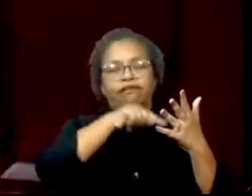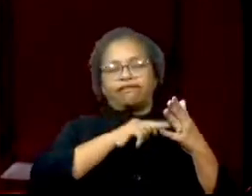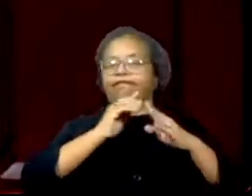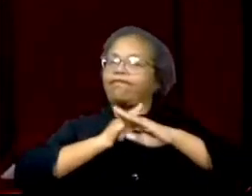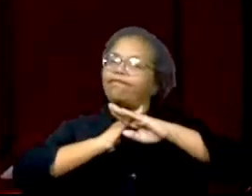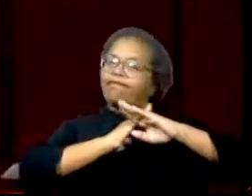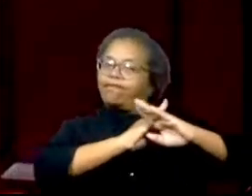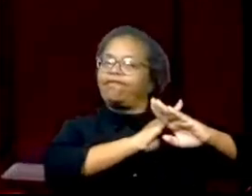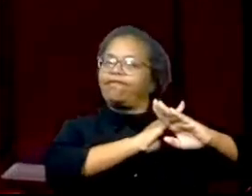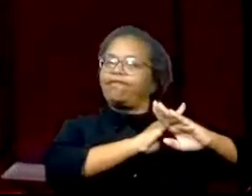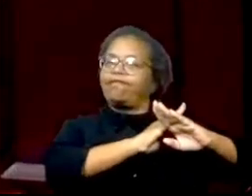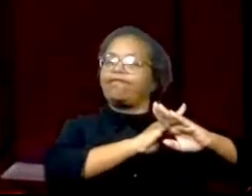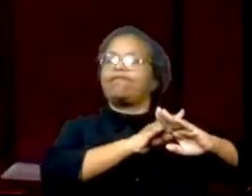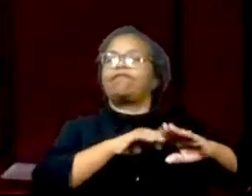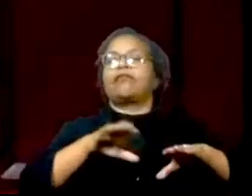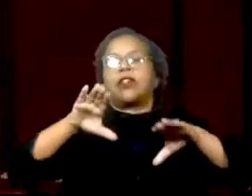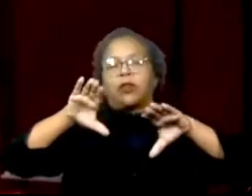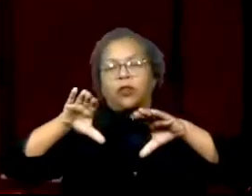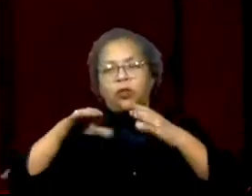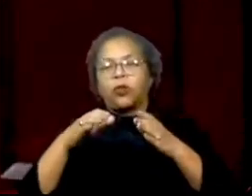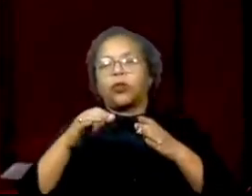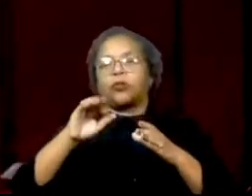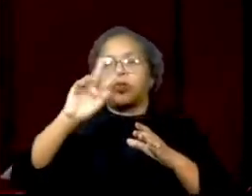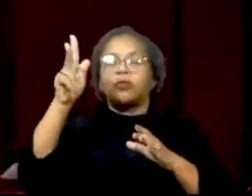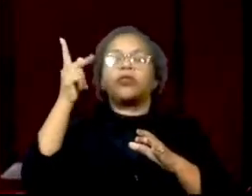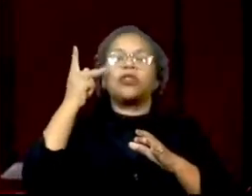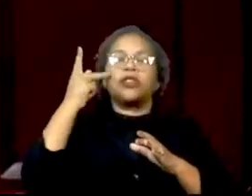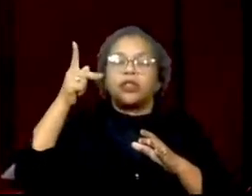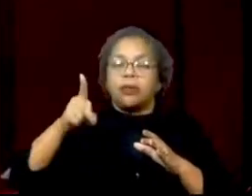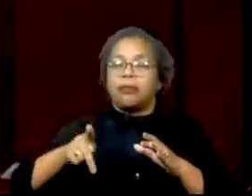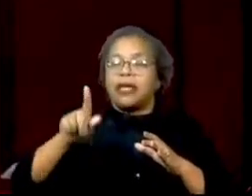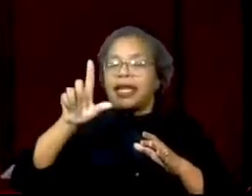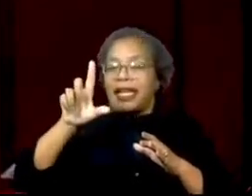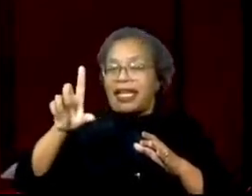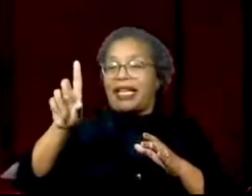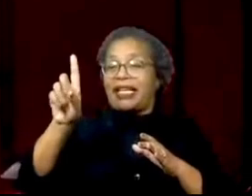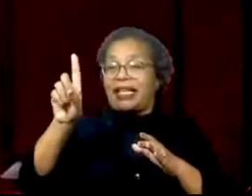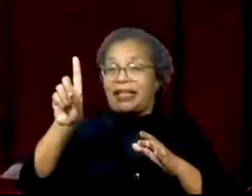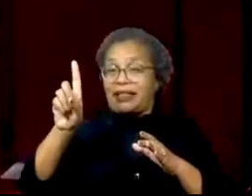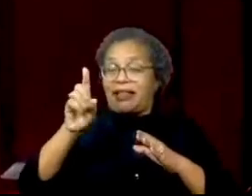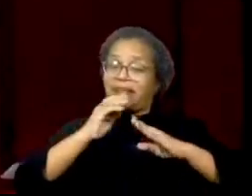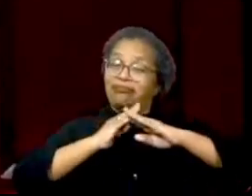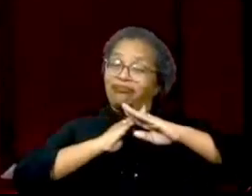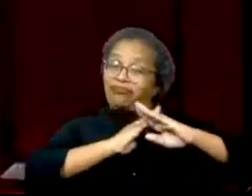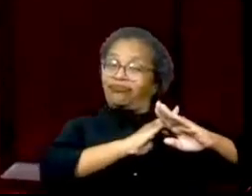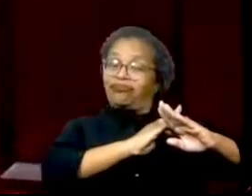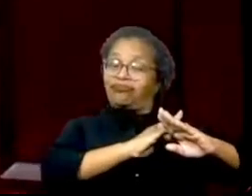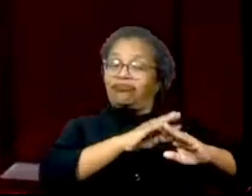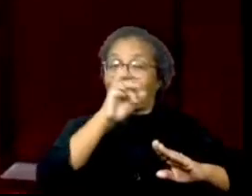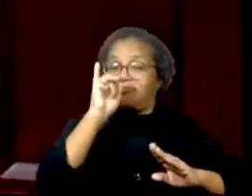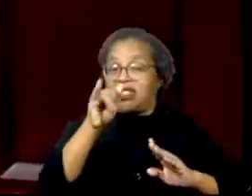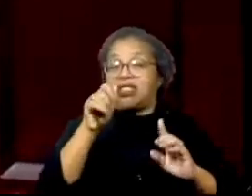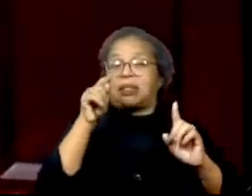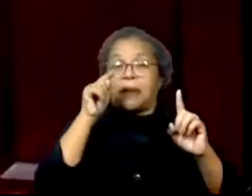rechazamos, el Partido de la Liberación Dominicana rechaza este